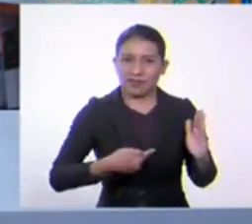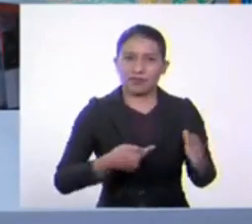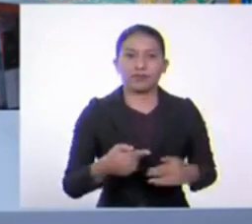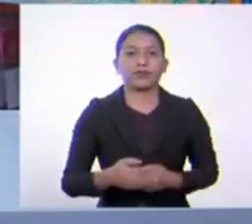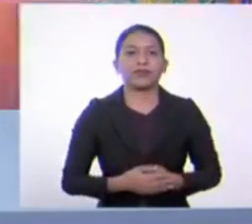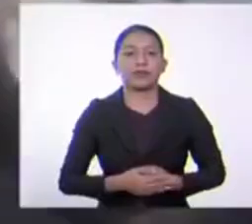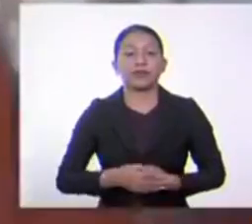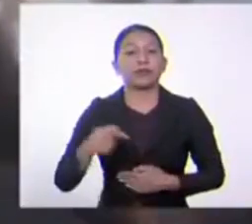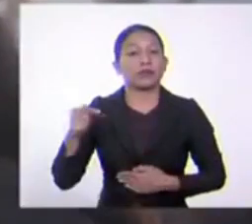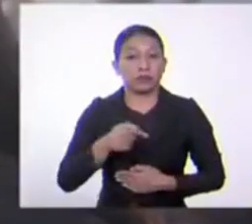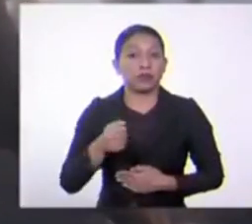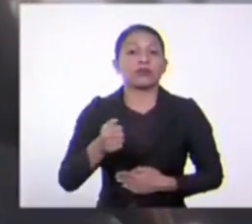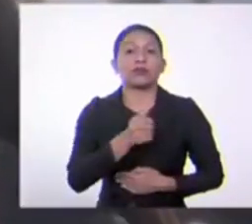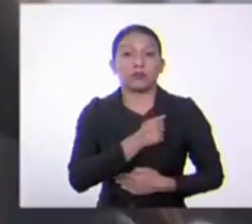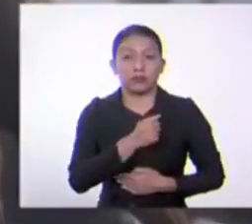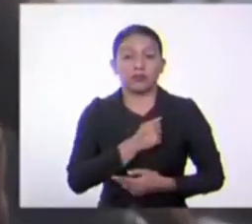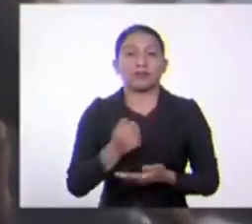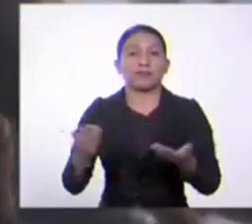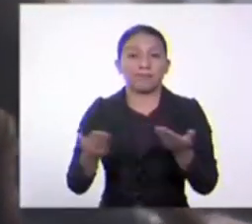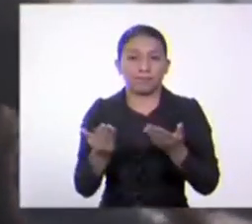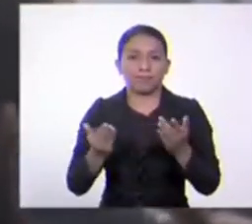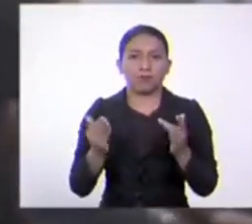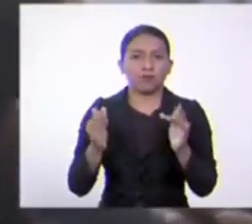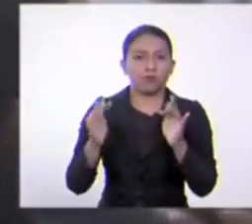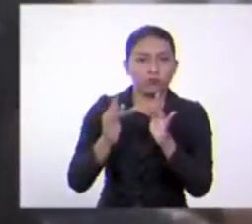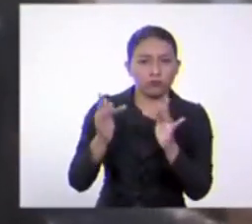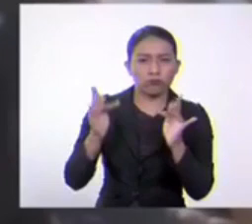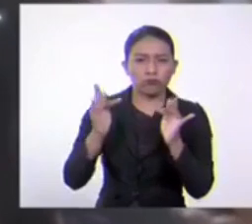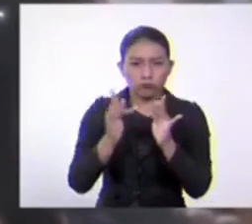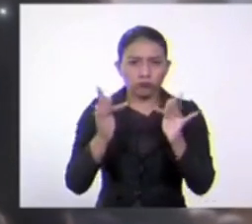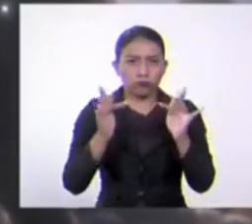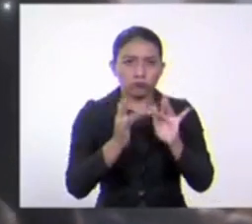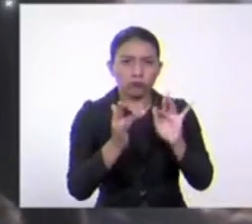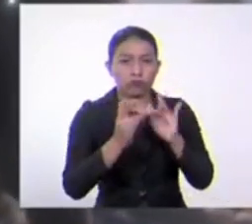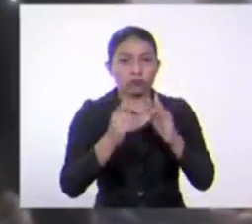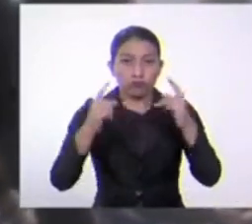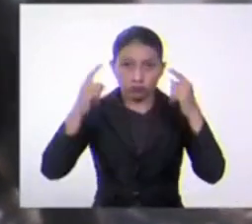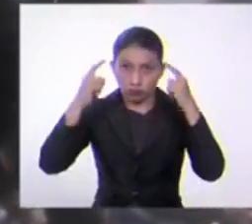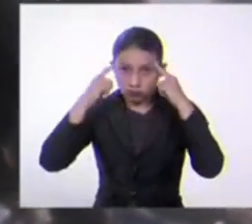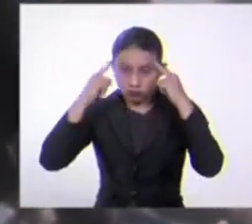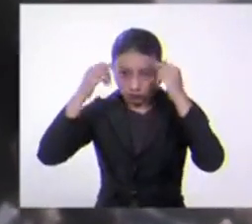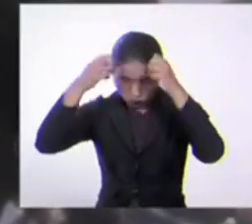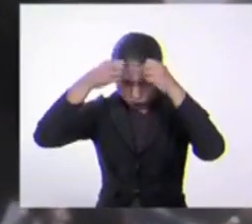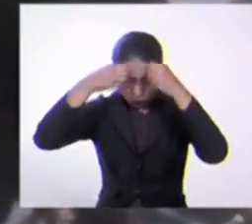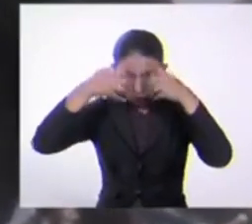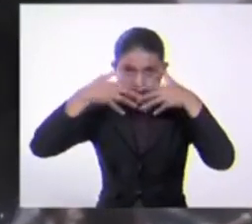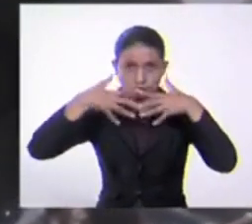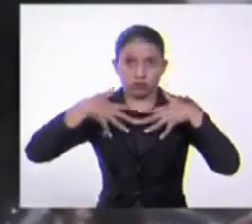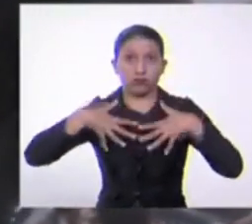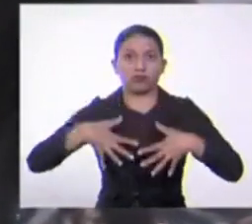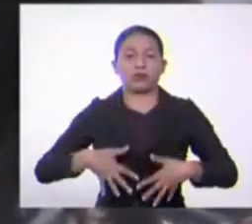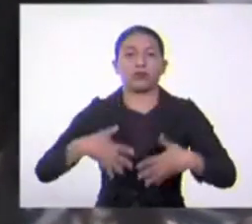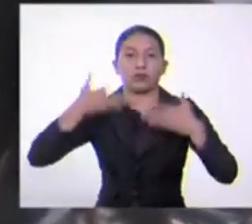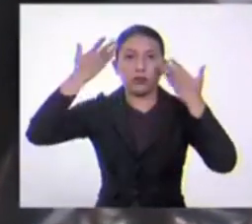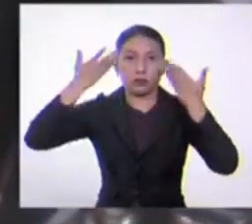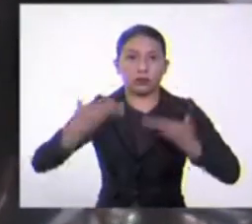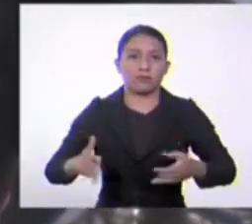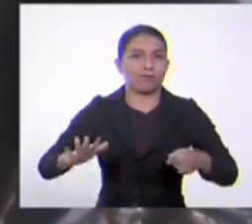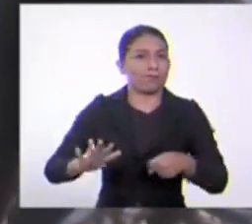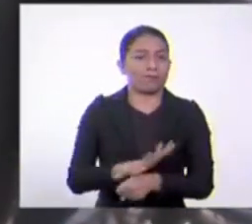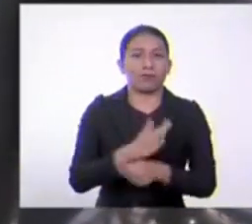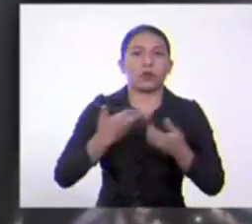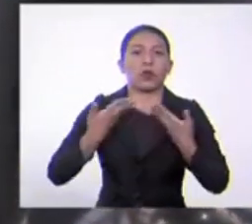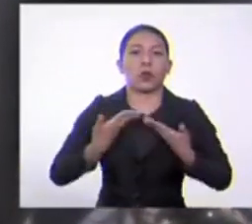las encargadas de hacer las conexiones neuronales o las conexiones nerviosas hacia los distintos tipos de órganos y hacia